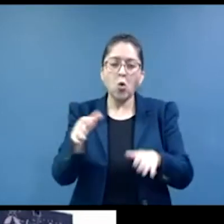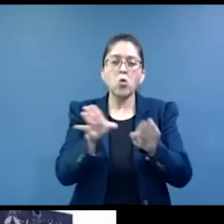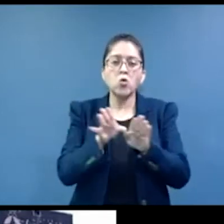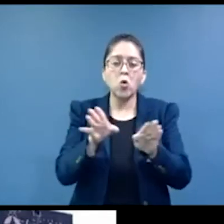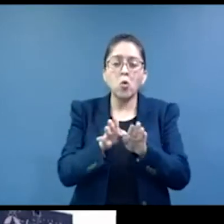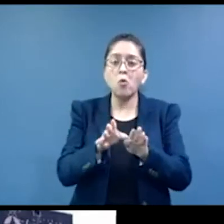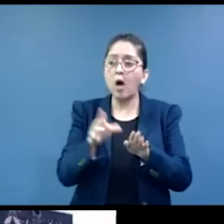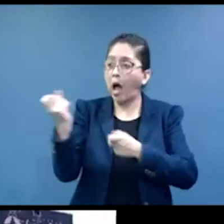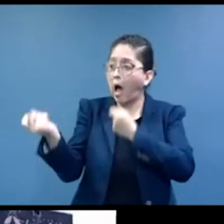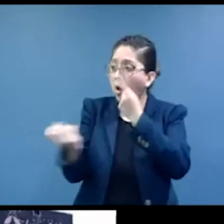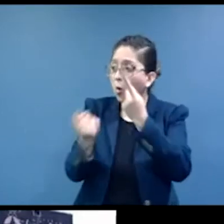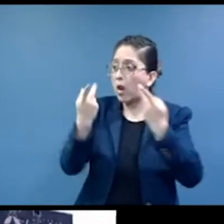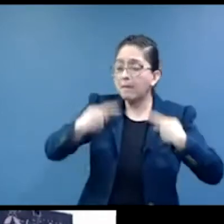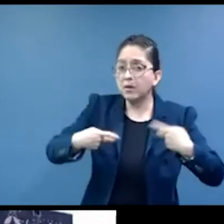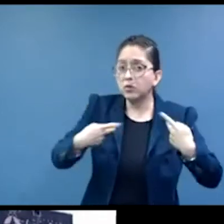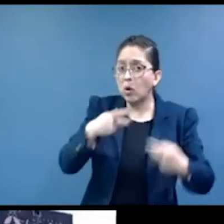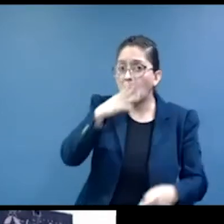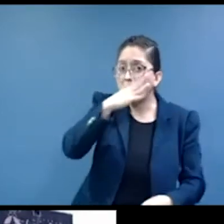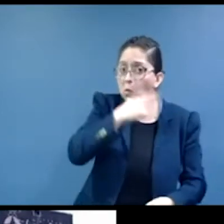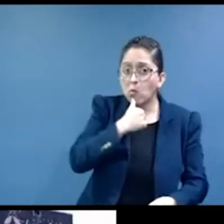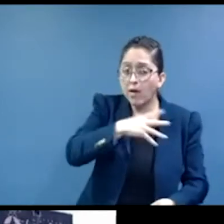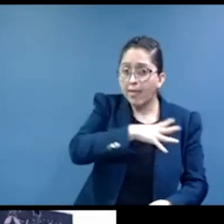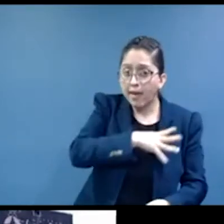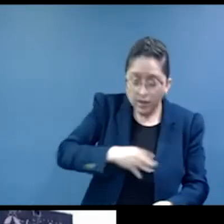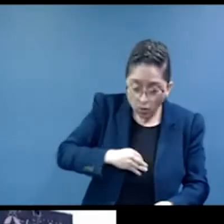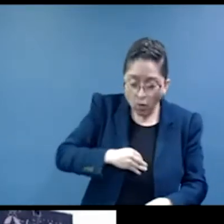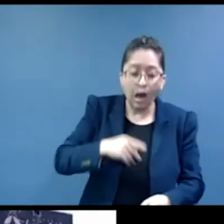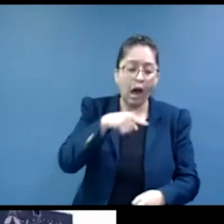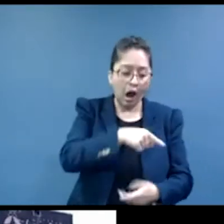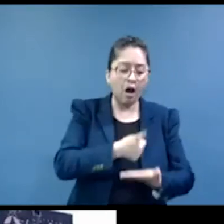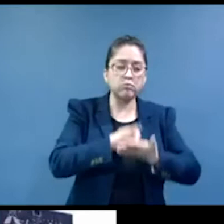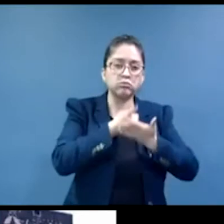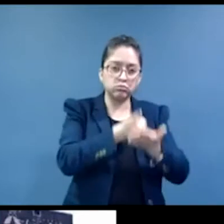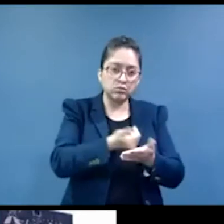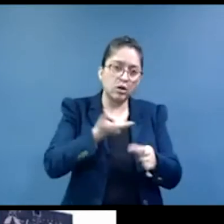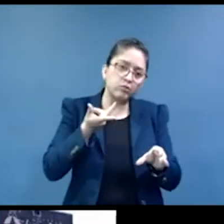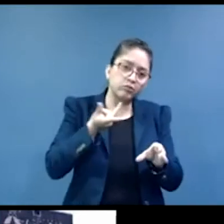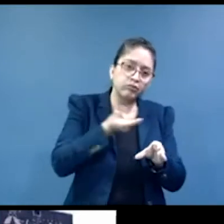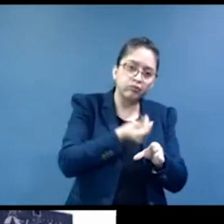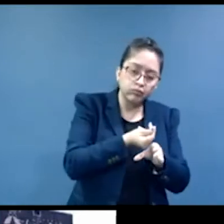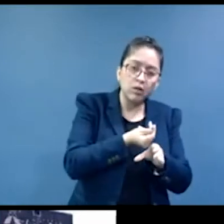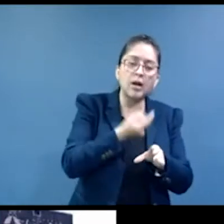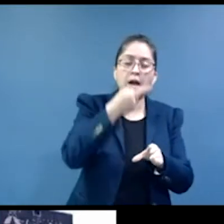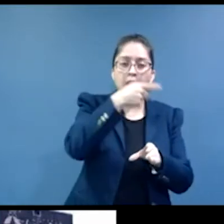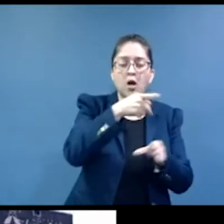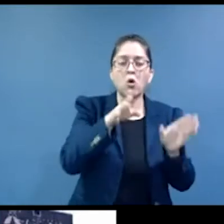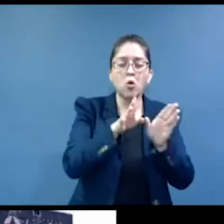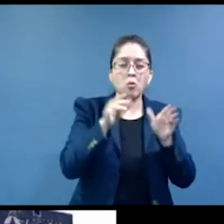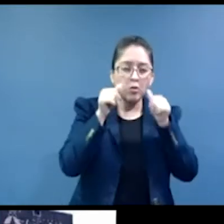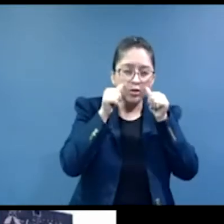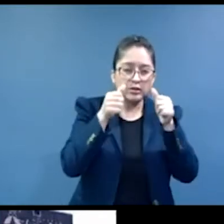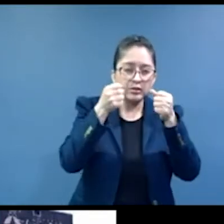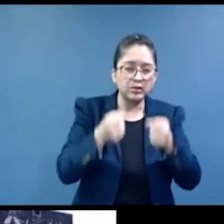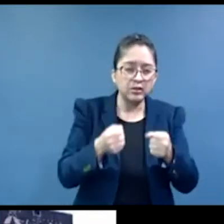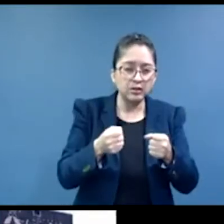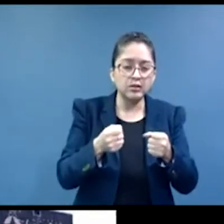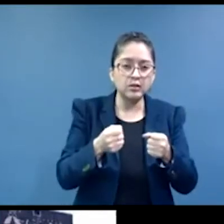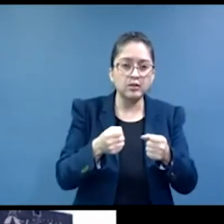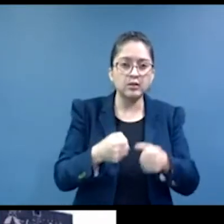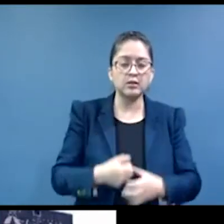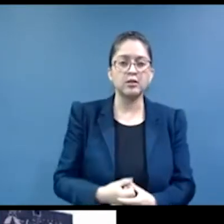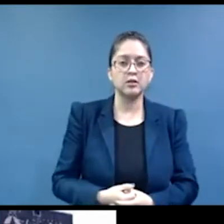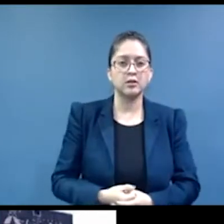infertilidad y la biología de la reproducción humana, forman parte también de la Seguridad General, y en ese